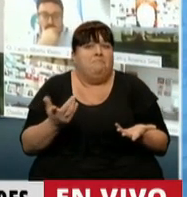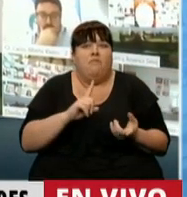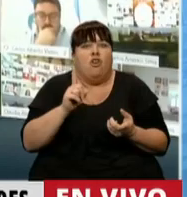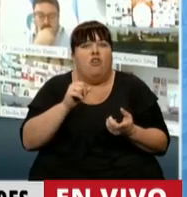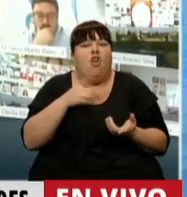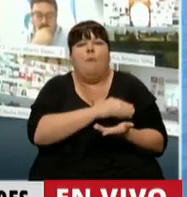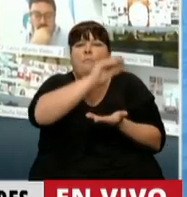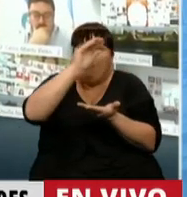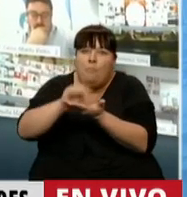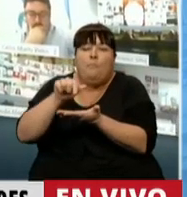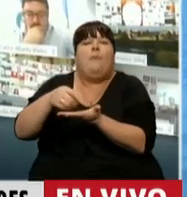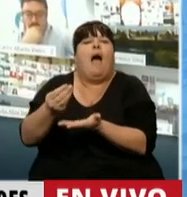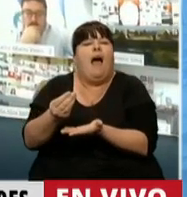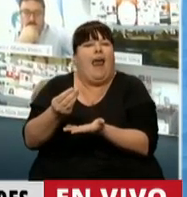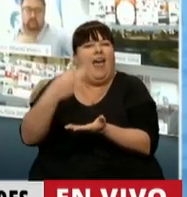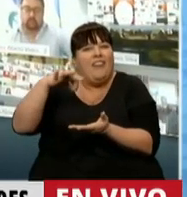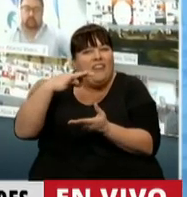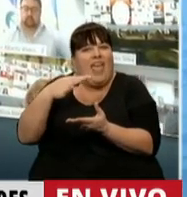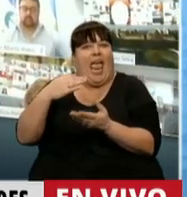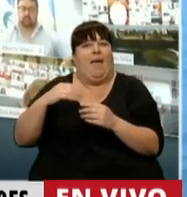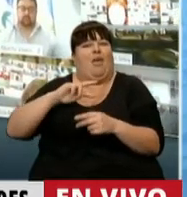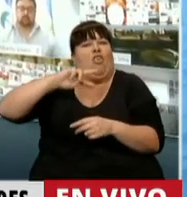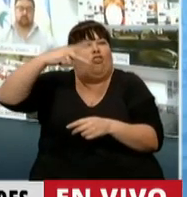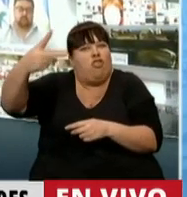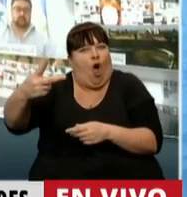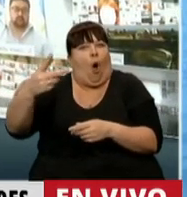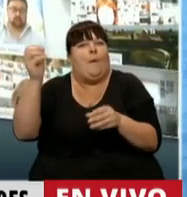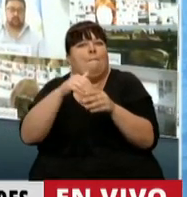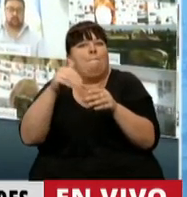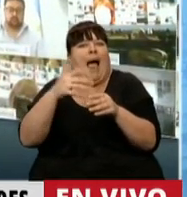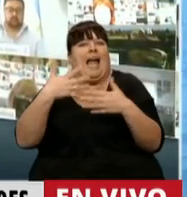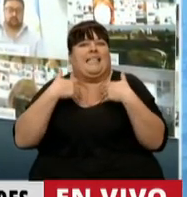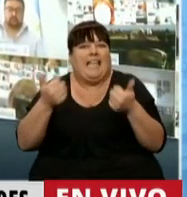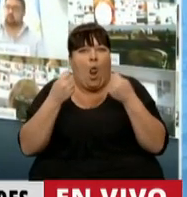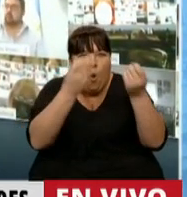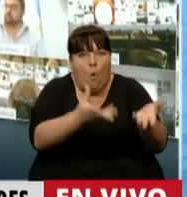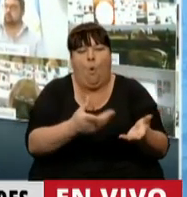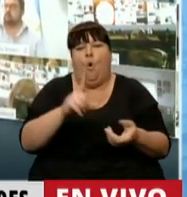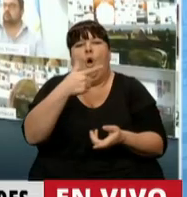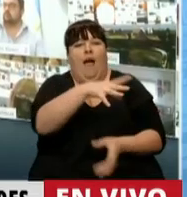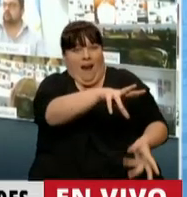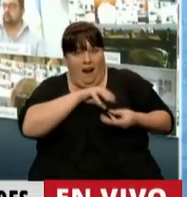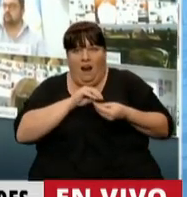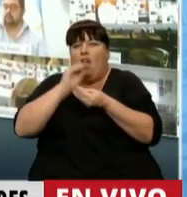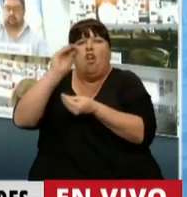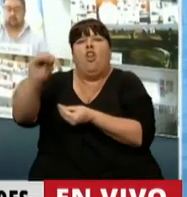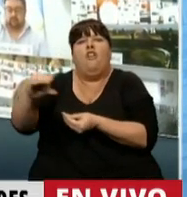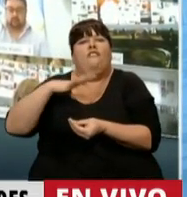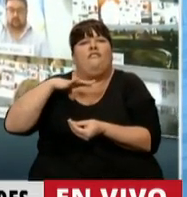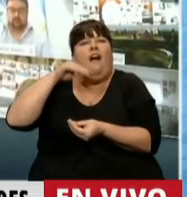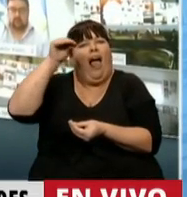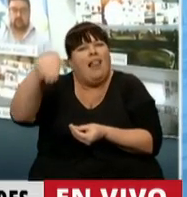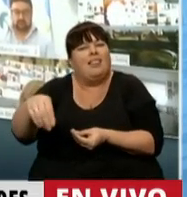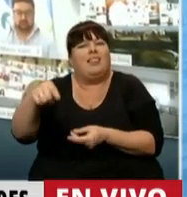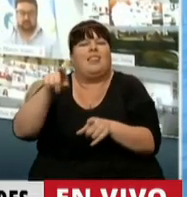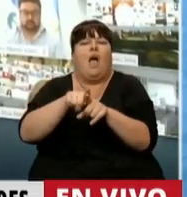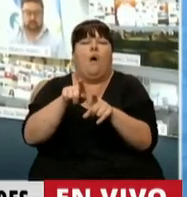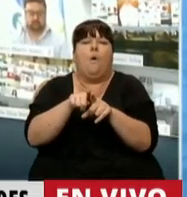están colocando en un reforzamiento a fondo del sistema de salud, que no se están colocando